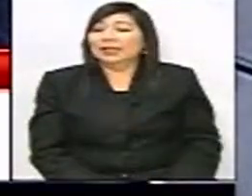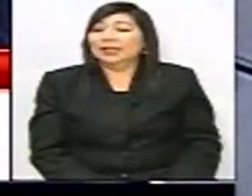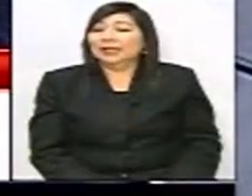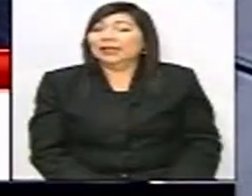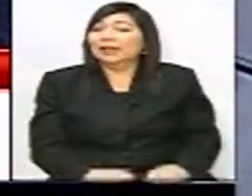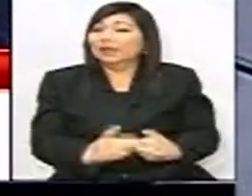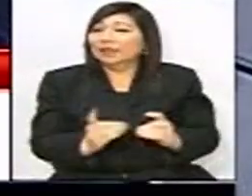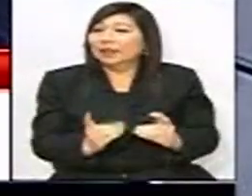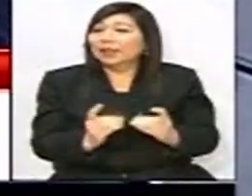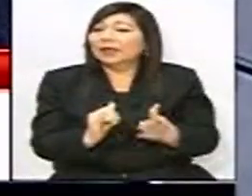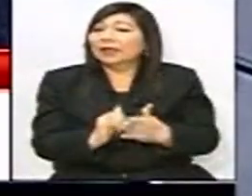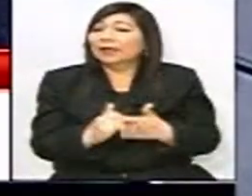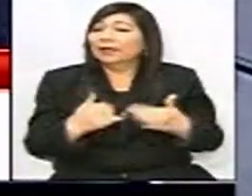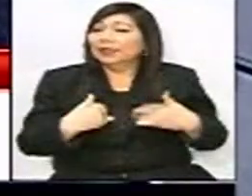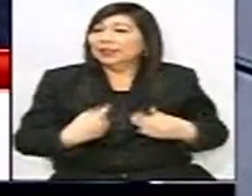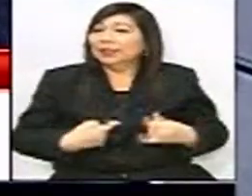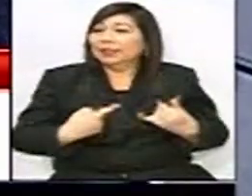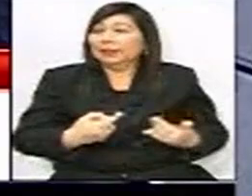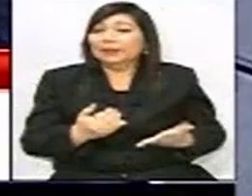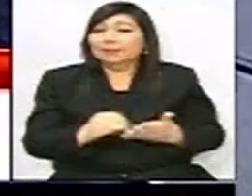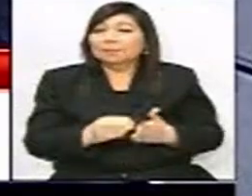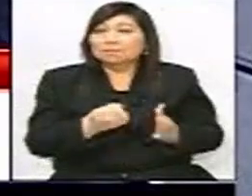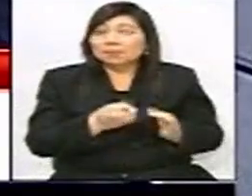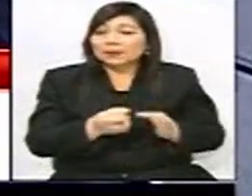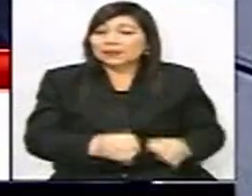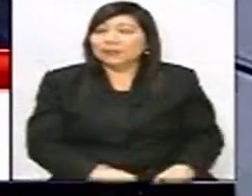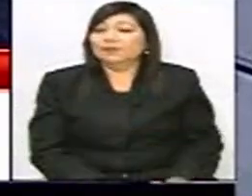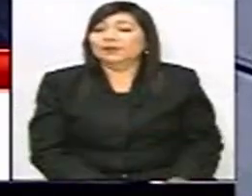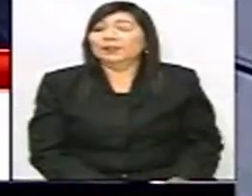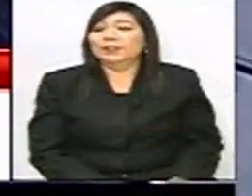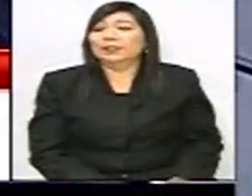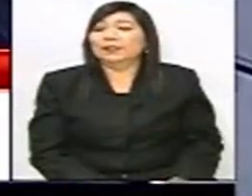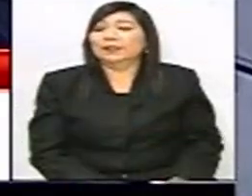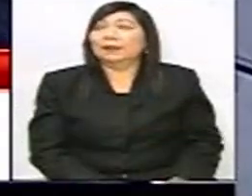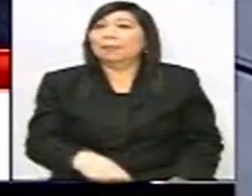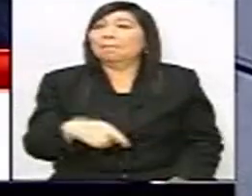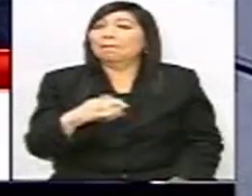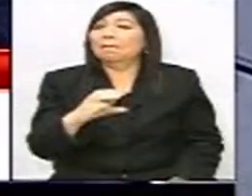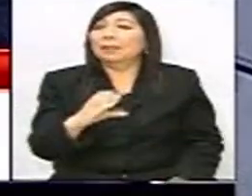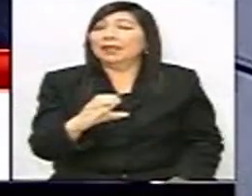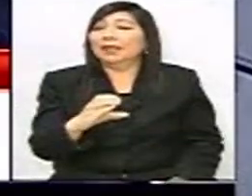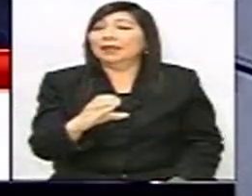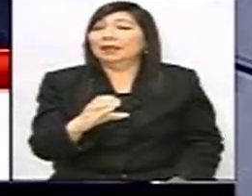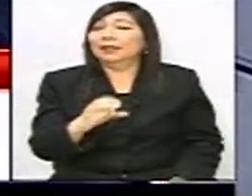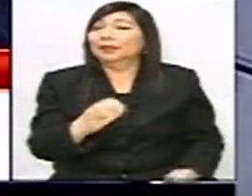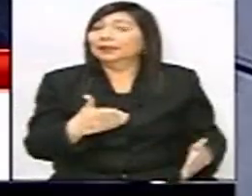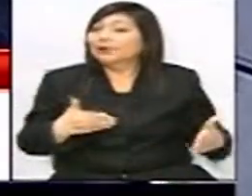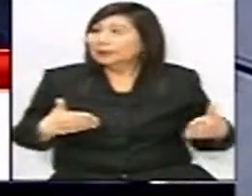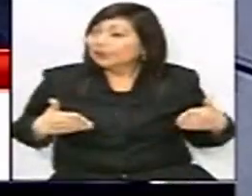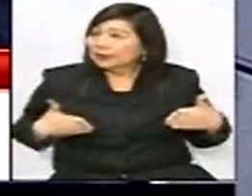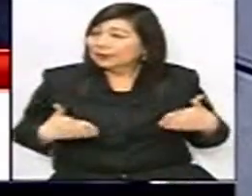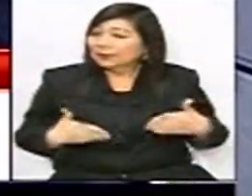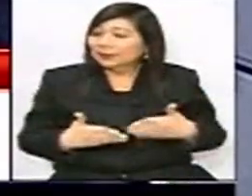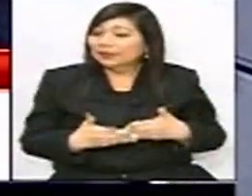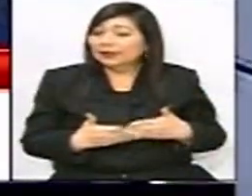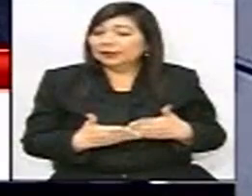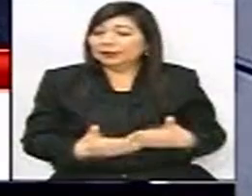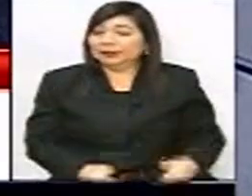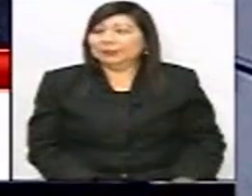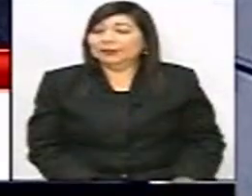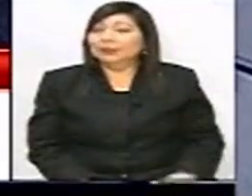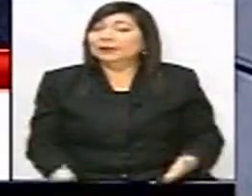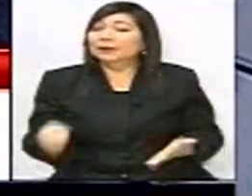a los distintos asuntos que competen a este caso específicamente. Lo del PEC. lo del transporte, el PEC, la